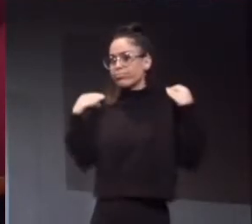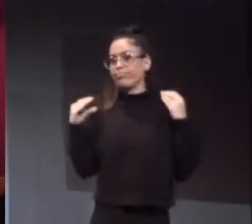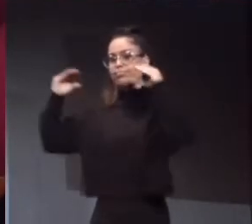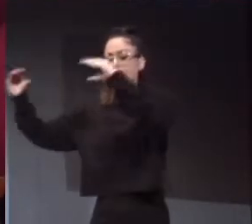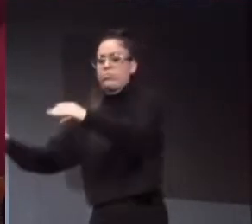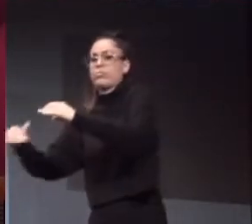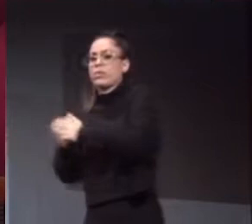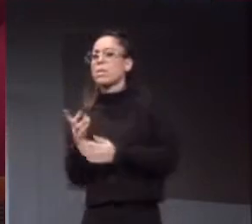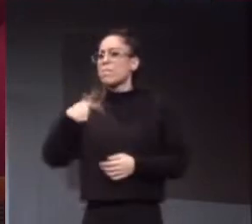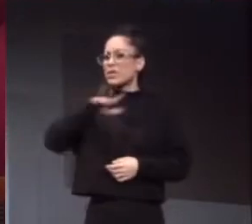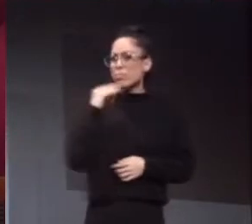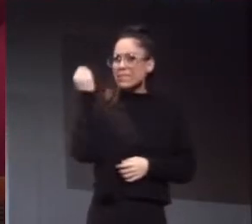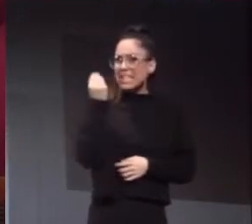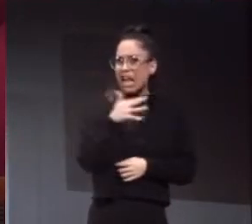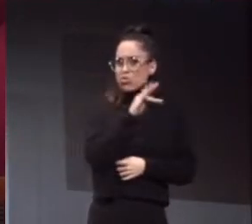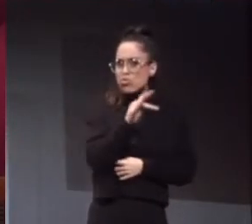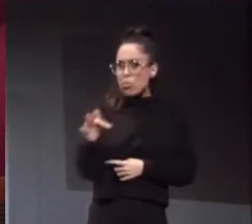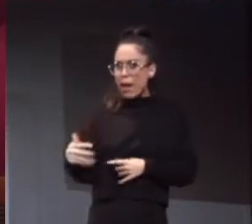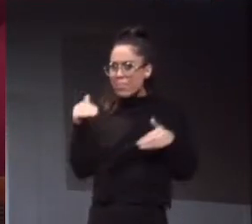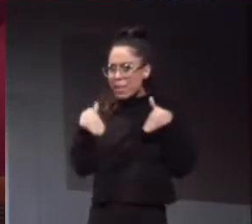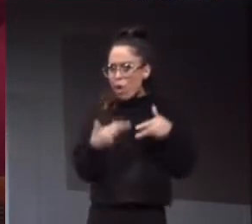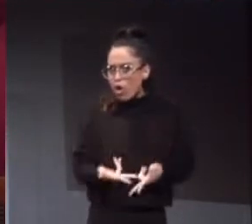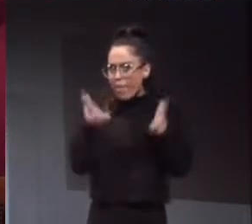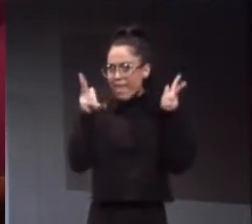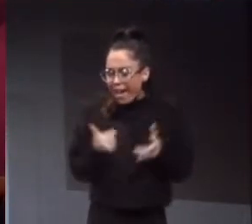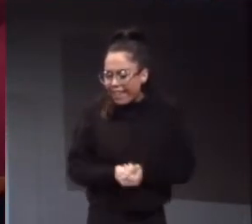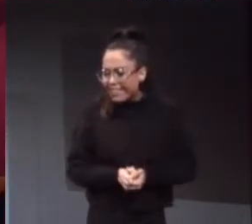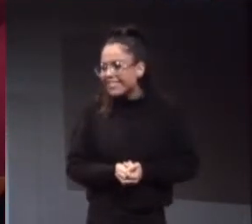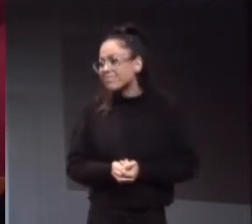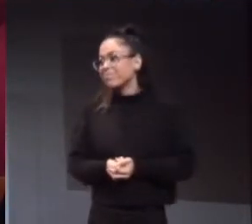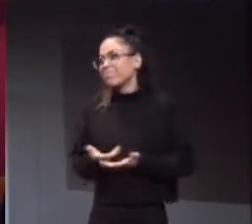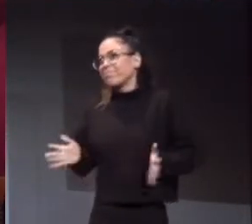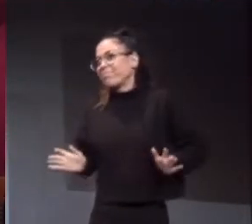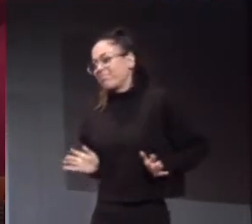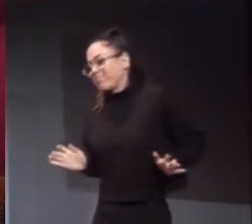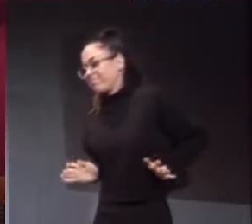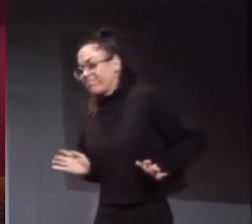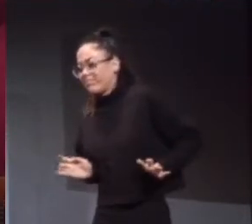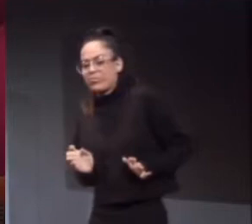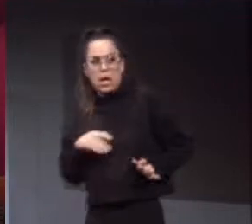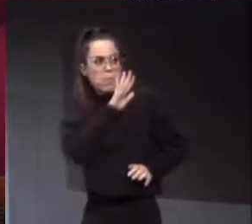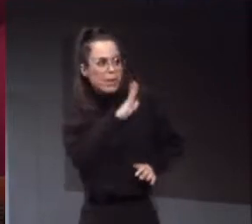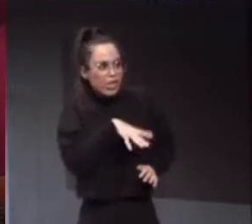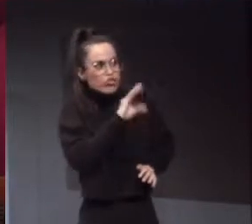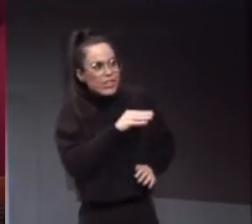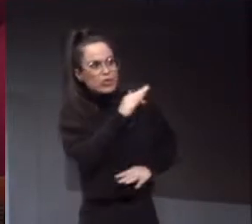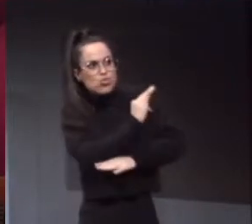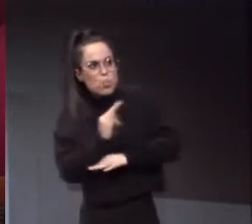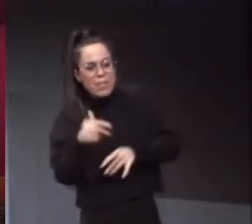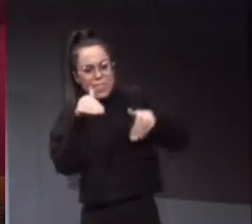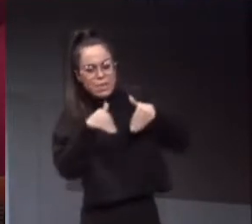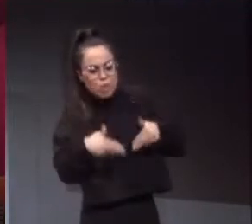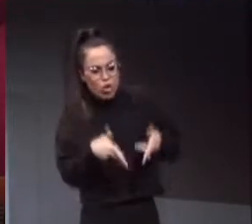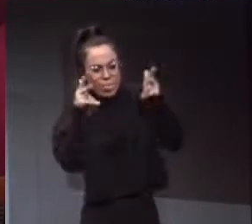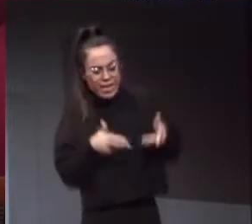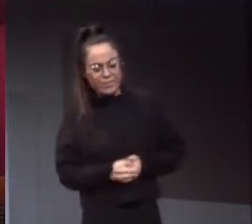democracia es expresión empleado no quiere decir yo tengo un absoluto decir que